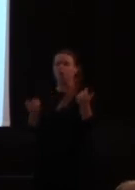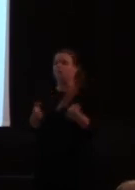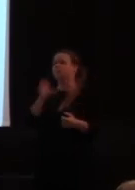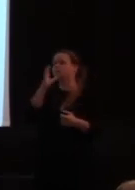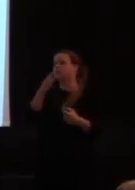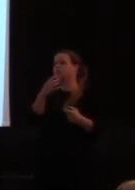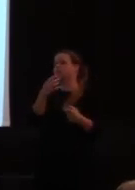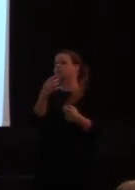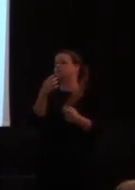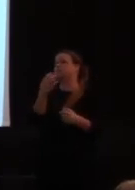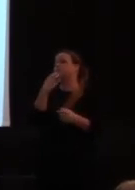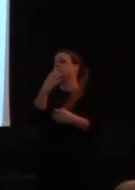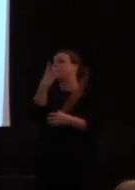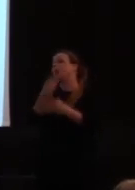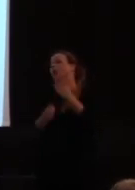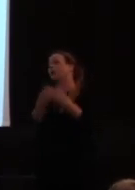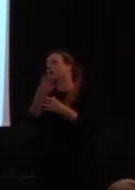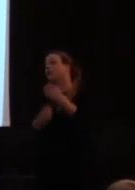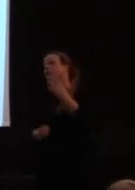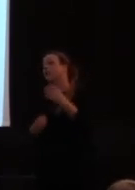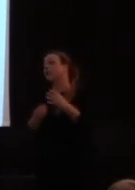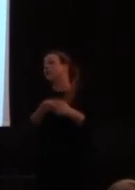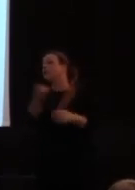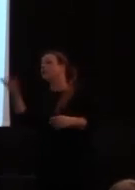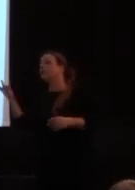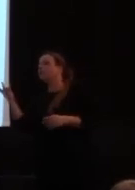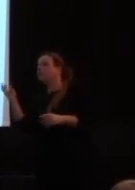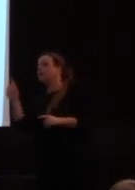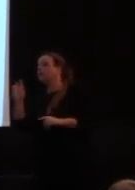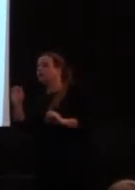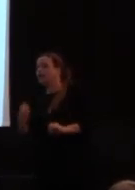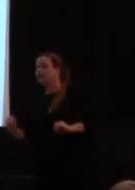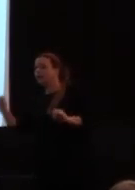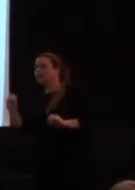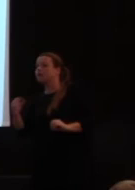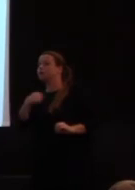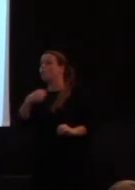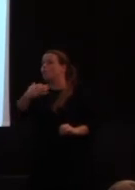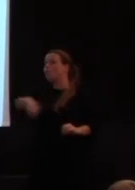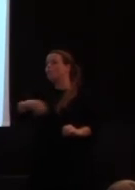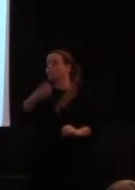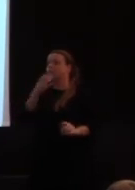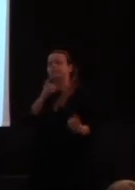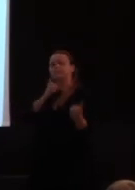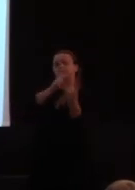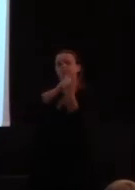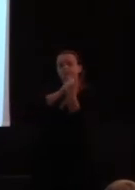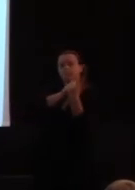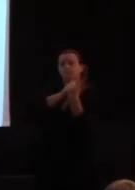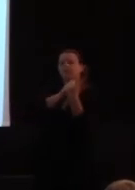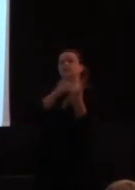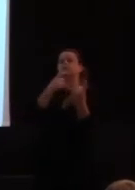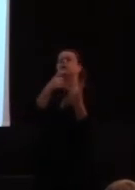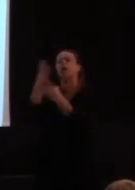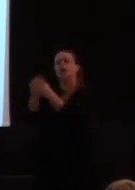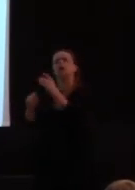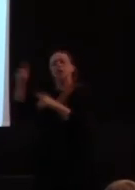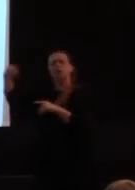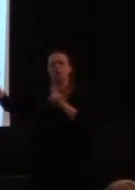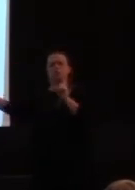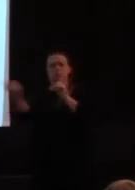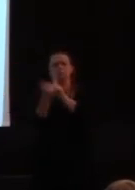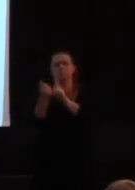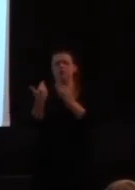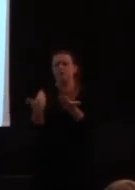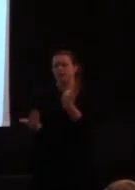cometen, sino que solamente lo comete un alumno, ¿no? Lo veíamos aquí, esto que decir. Bueno, hay un error, luego lo comentamos contigo, ¿vale?